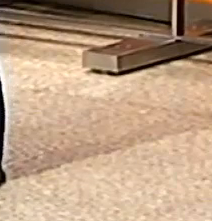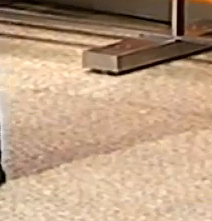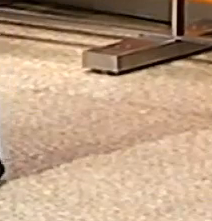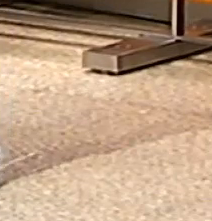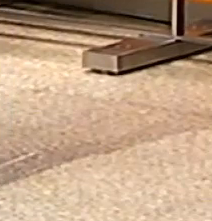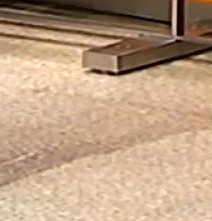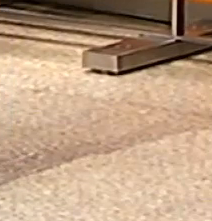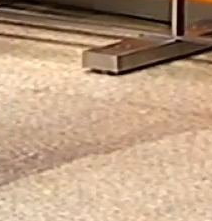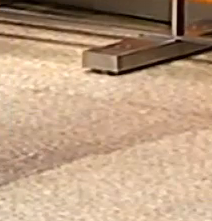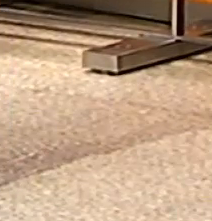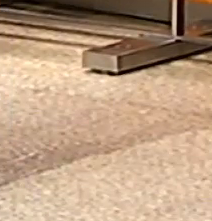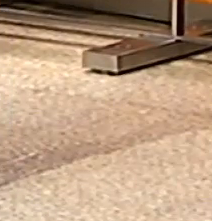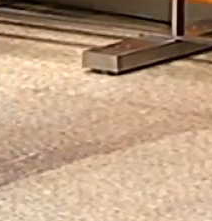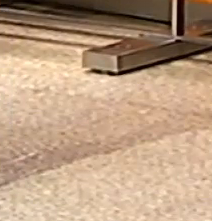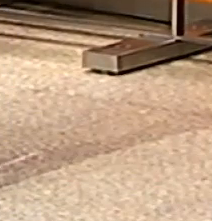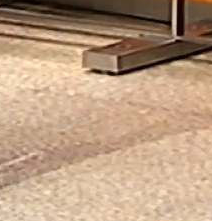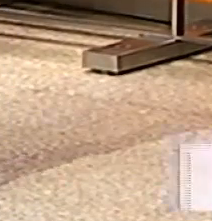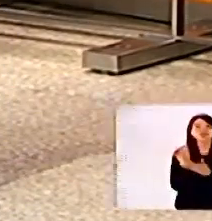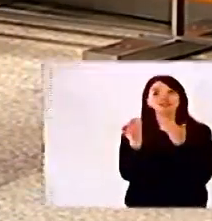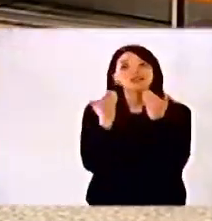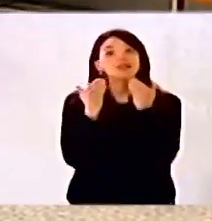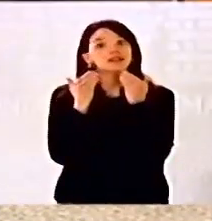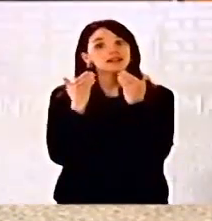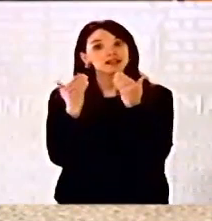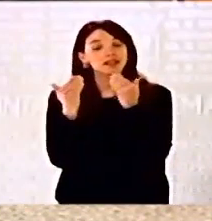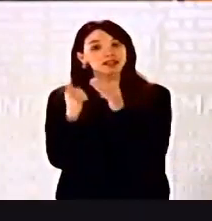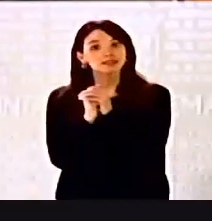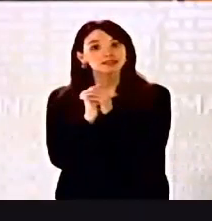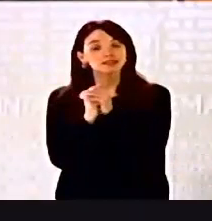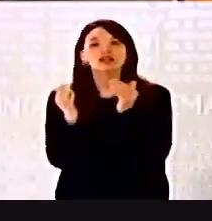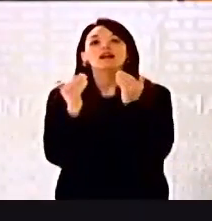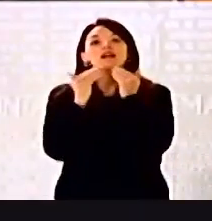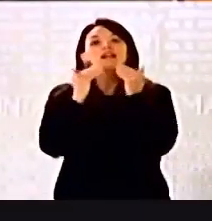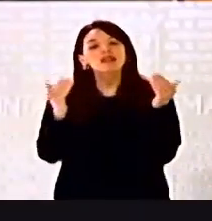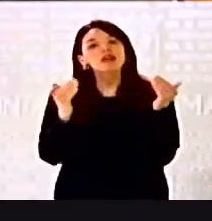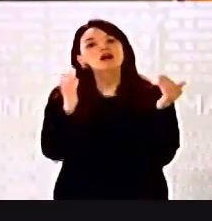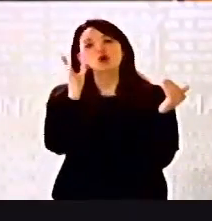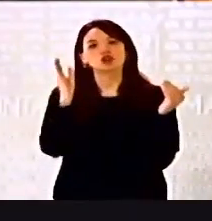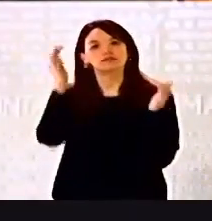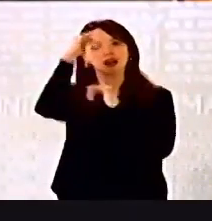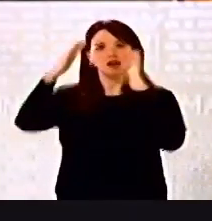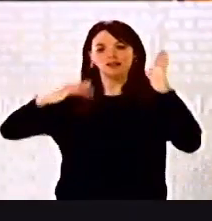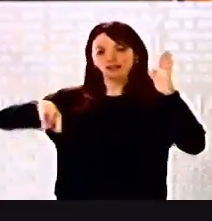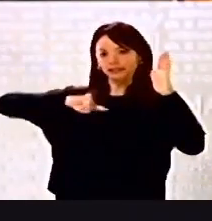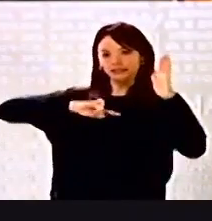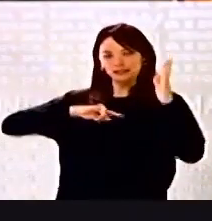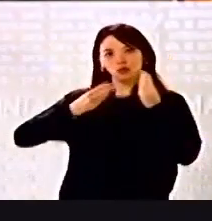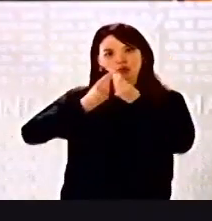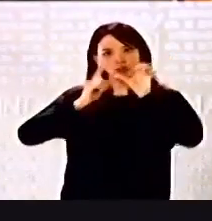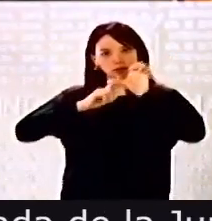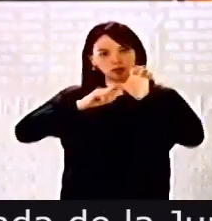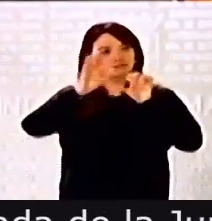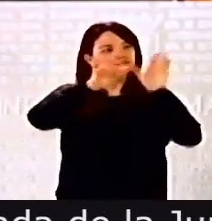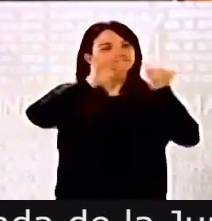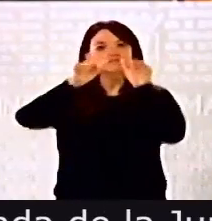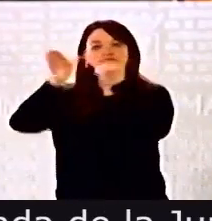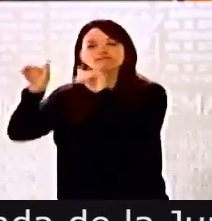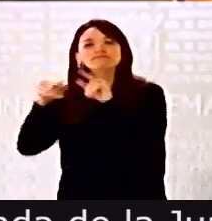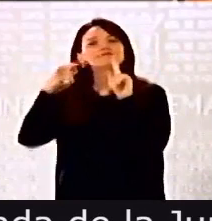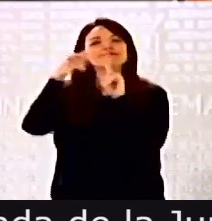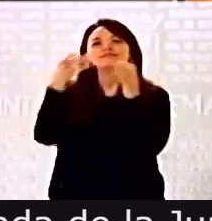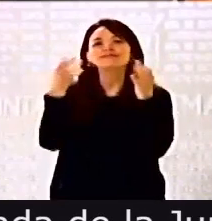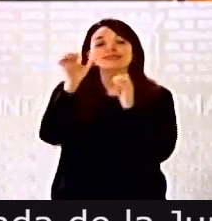Cuando queráis. Bien, buenos días. Gracias por atender a la llamada de la Junta de Extremadura para la valoración de la EPA